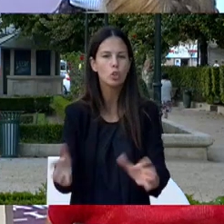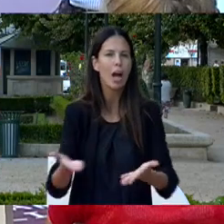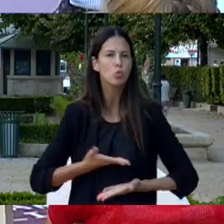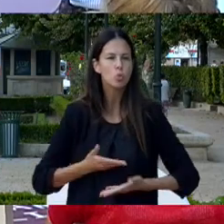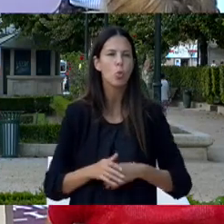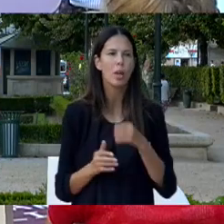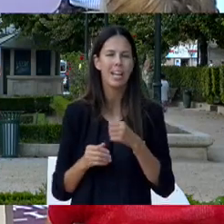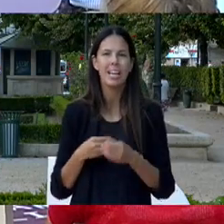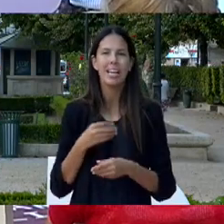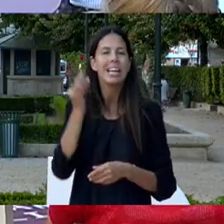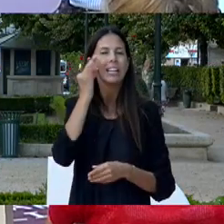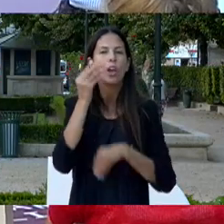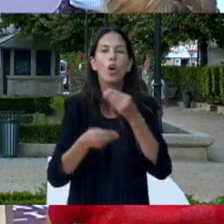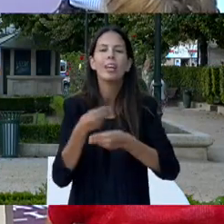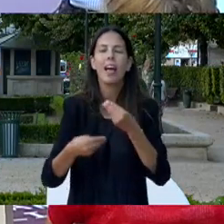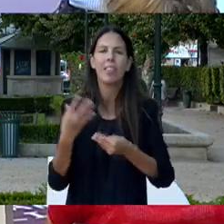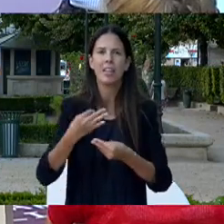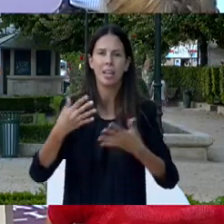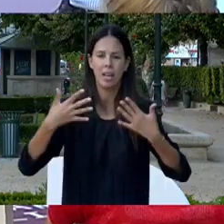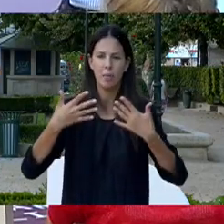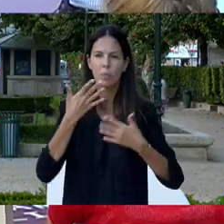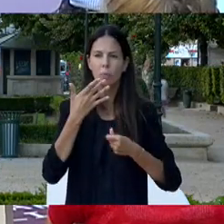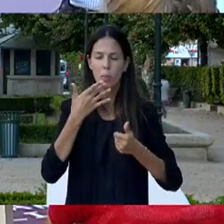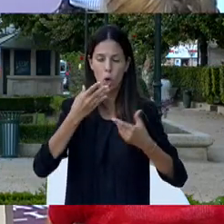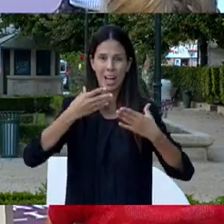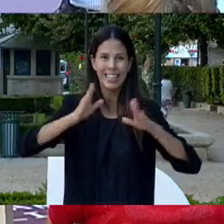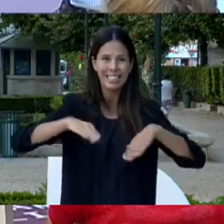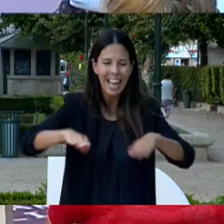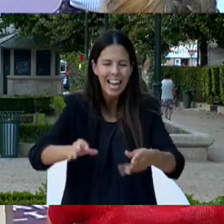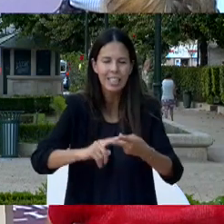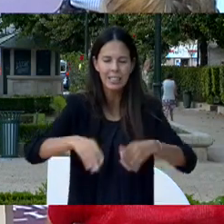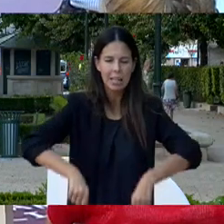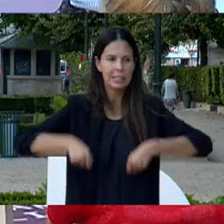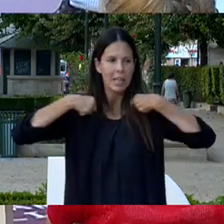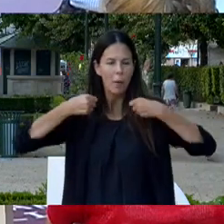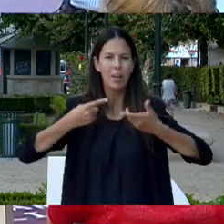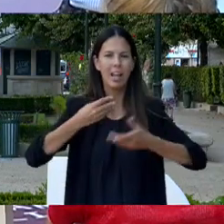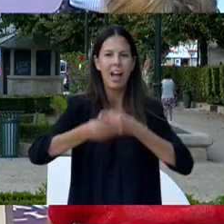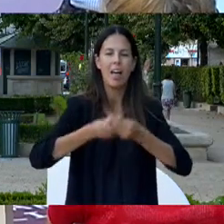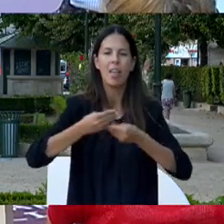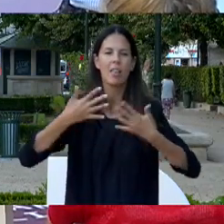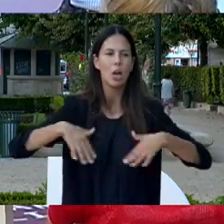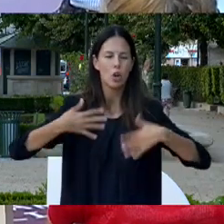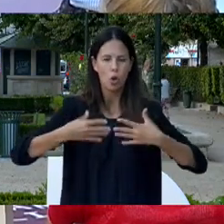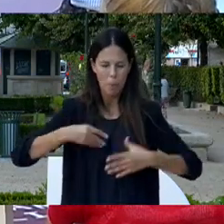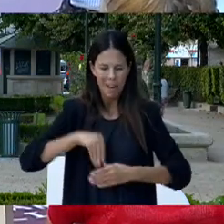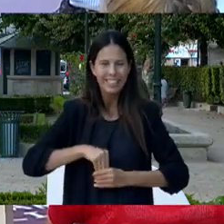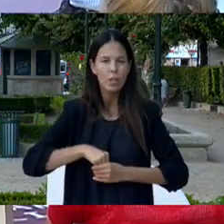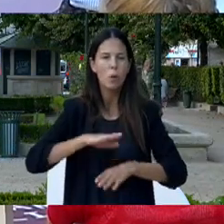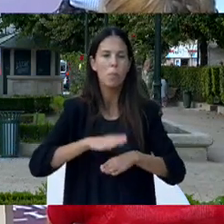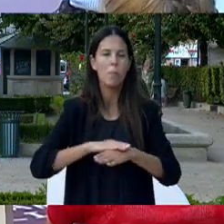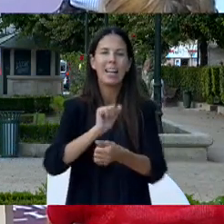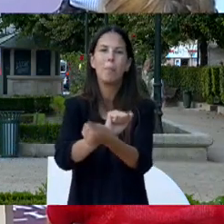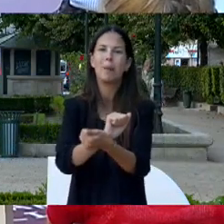un roupeiro na casa, e cando se lle acaban as telas con sábanas, fan roupa interior para os pobres, para os presos,